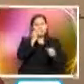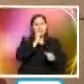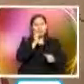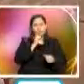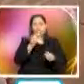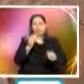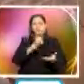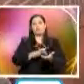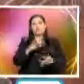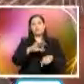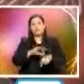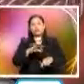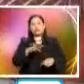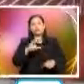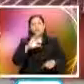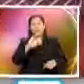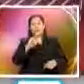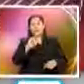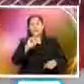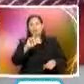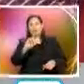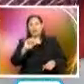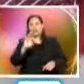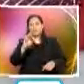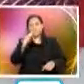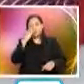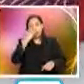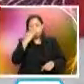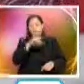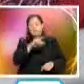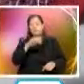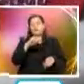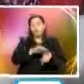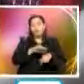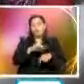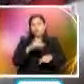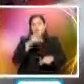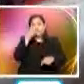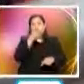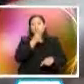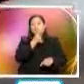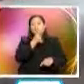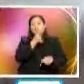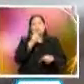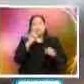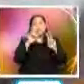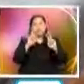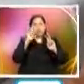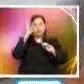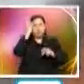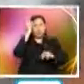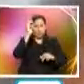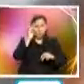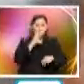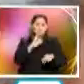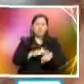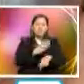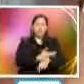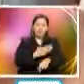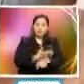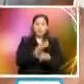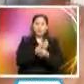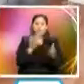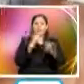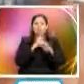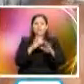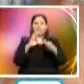gracias, doctora gracias a ti. Carla Flores, médico pediatra especialista en síndrome de Down, por acompañarnos y compartirnos esta